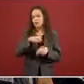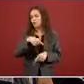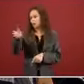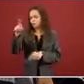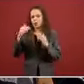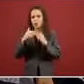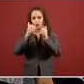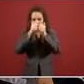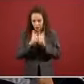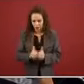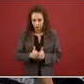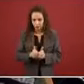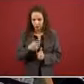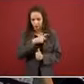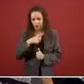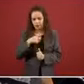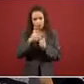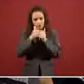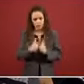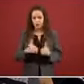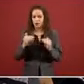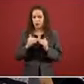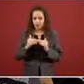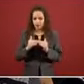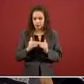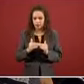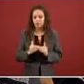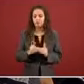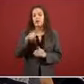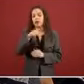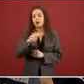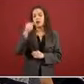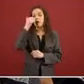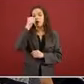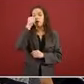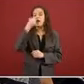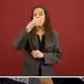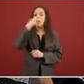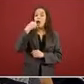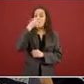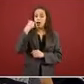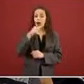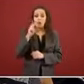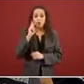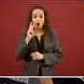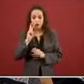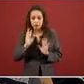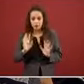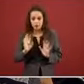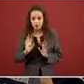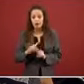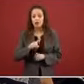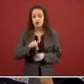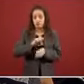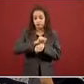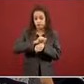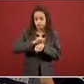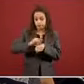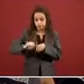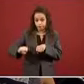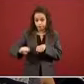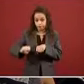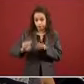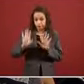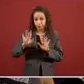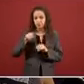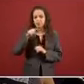domiciliario, se le toma por supuesto la muestra y se le manda a su casa. Si es leve o es moderado, se le llama al médico especialista,